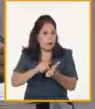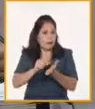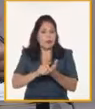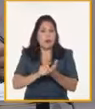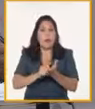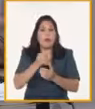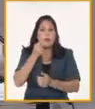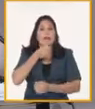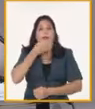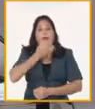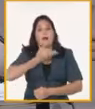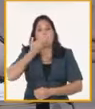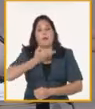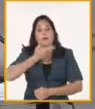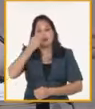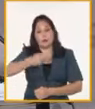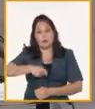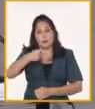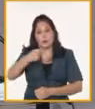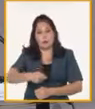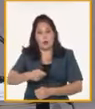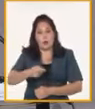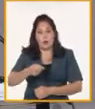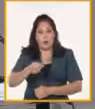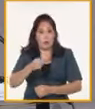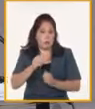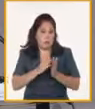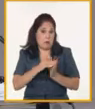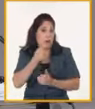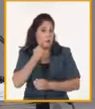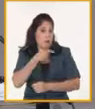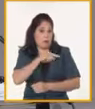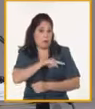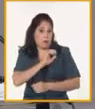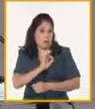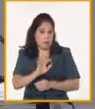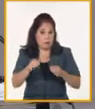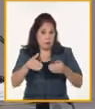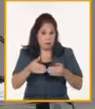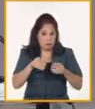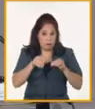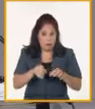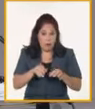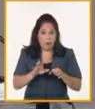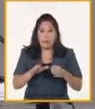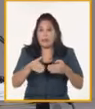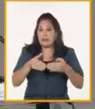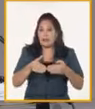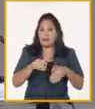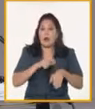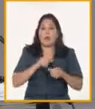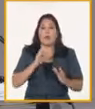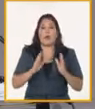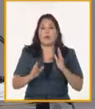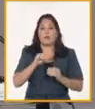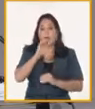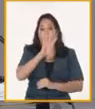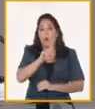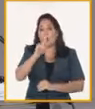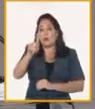las declaraciones juradas que corresponden al periodo cerrado al año anterior ha sido necesario cerrar temporalmente 41